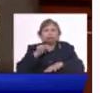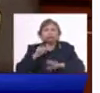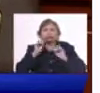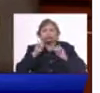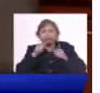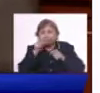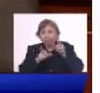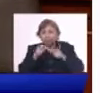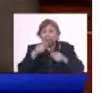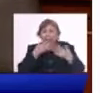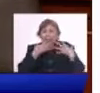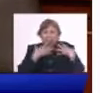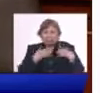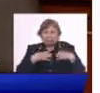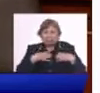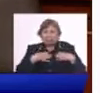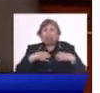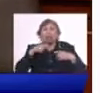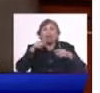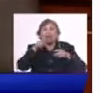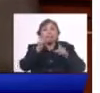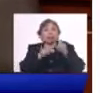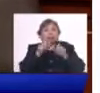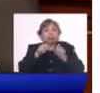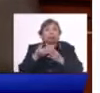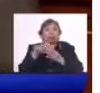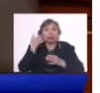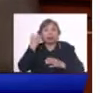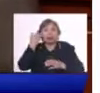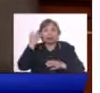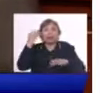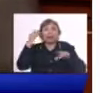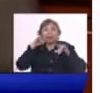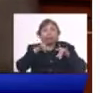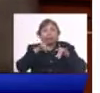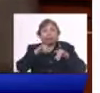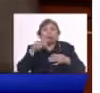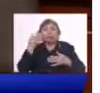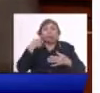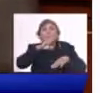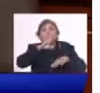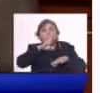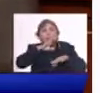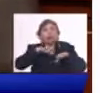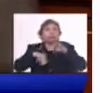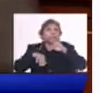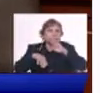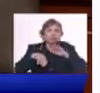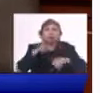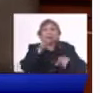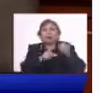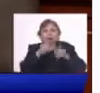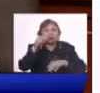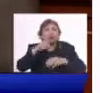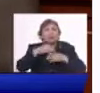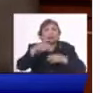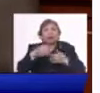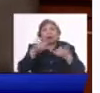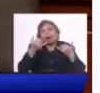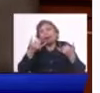alimentando el resentimiento, la burla, el engaño, la frustración, y que hoy